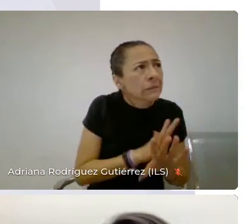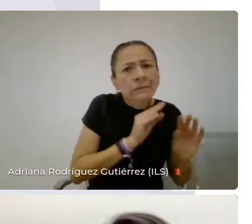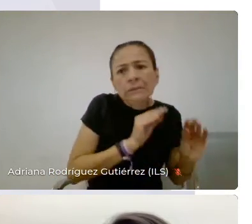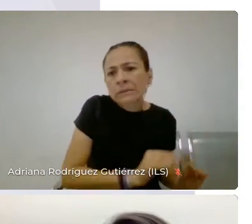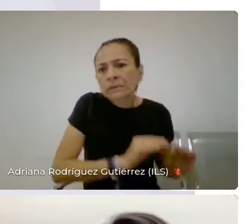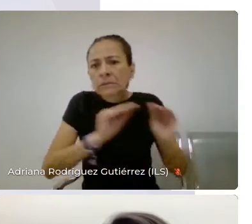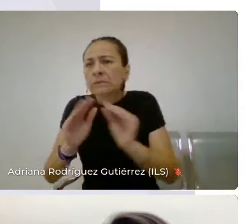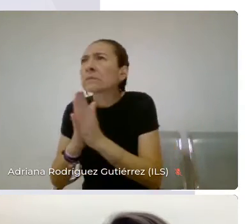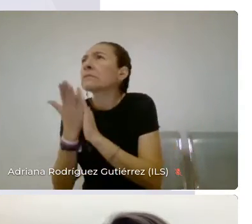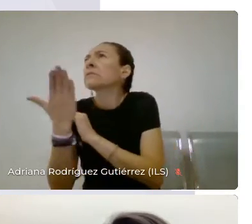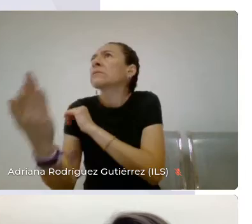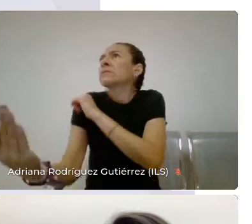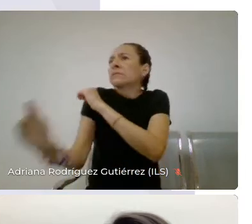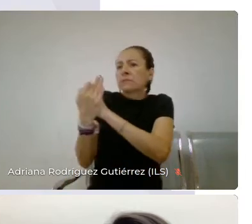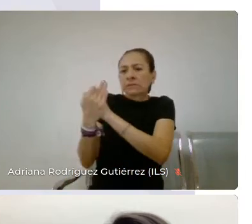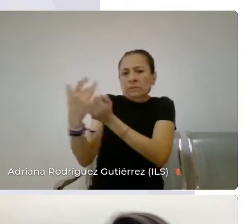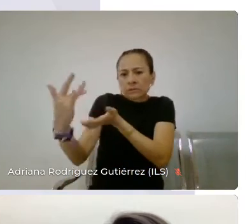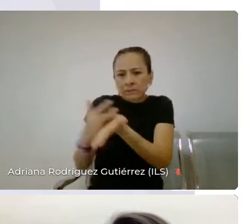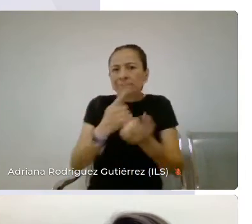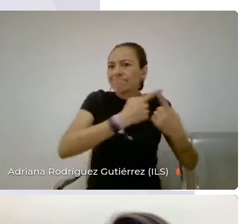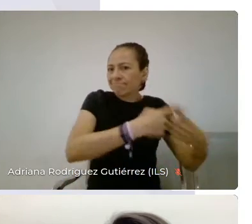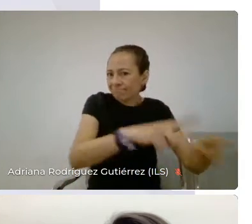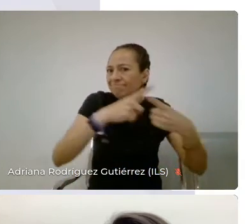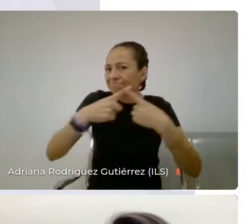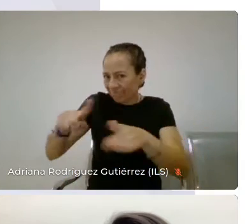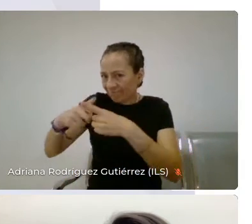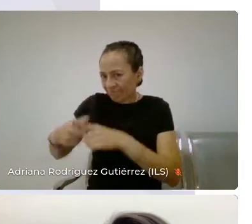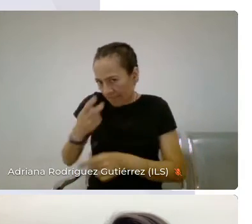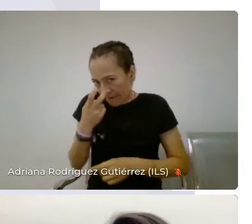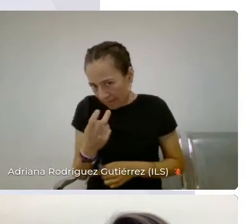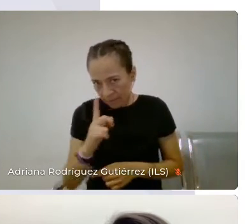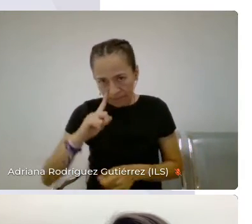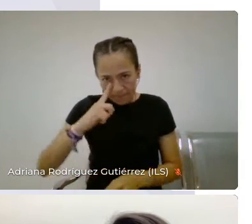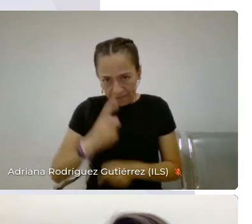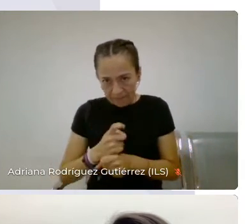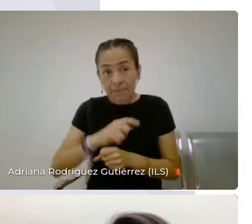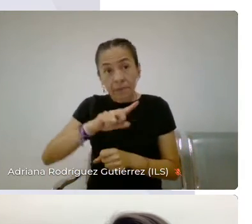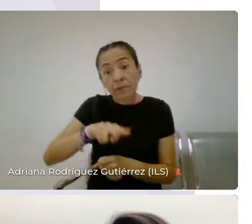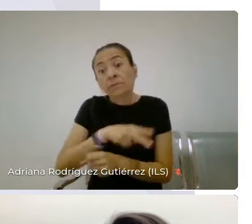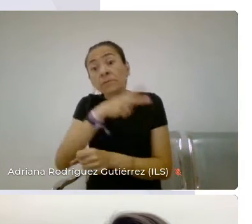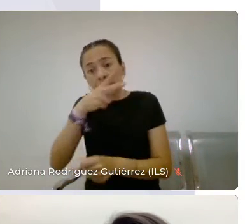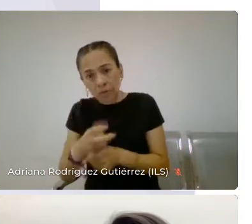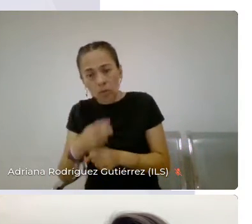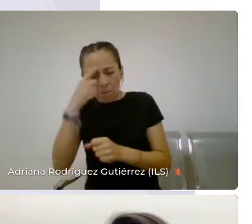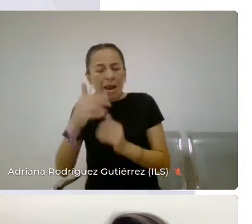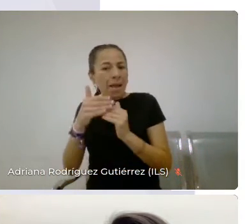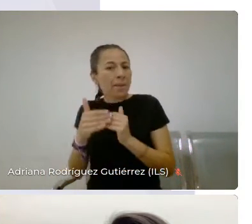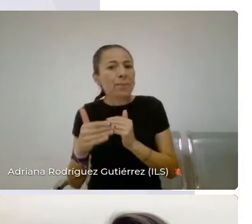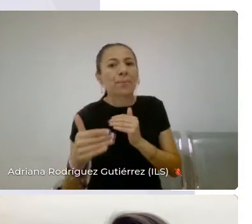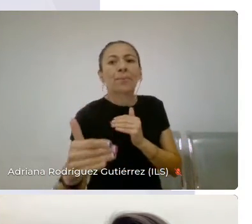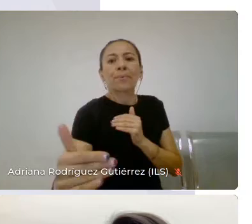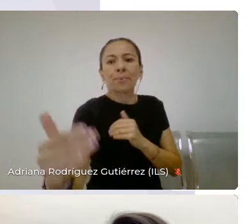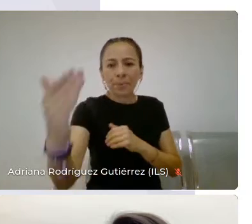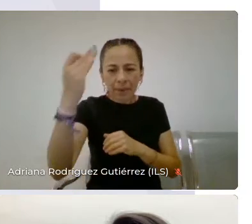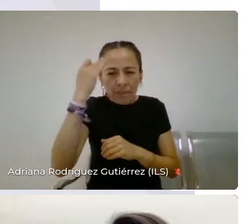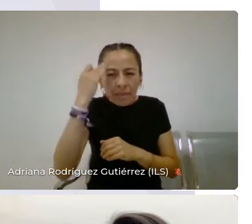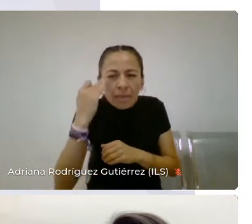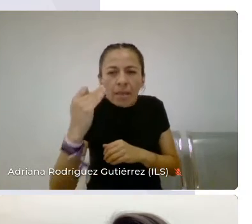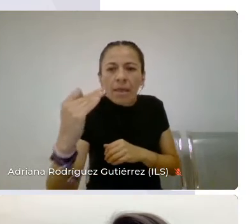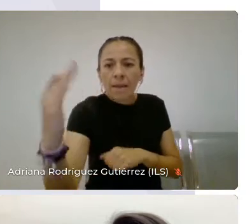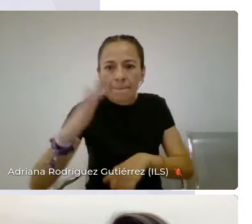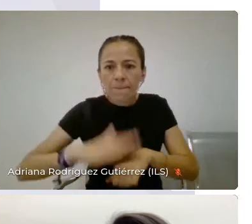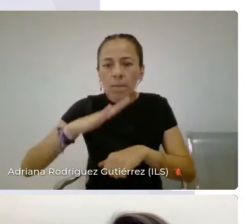en realidad va a ser más importante de largo plazo, es que también les van a incluir las empresas con las que estamos